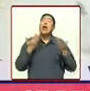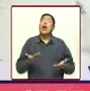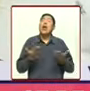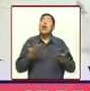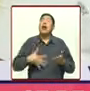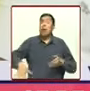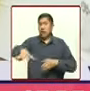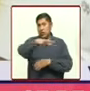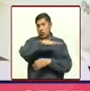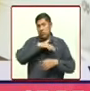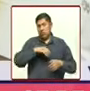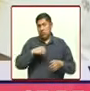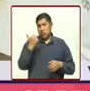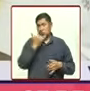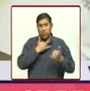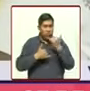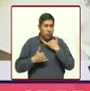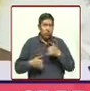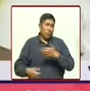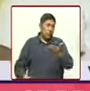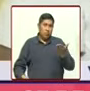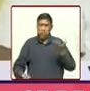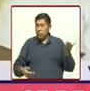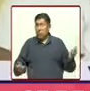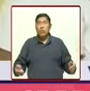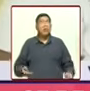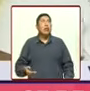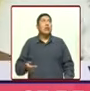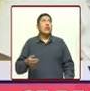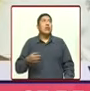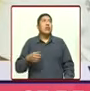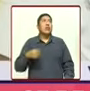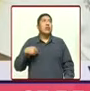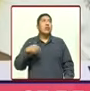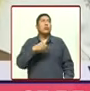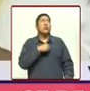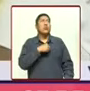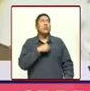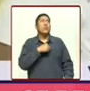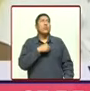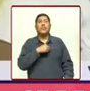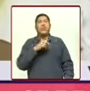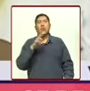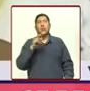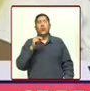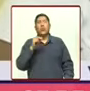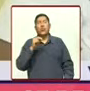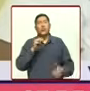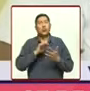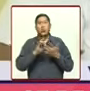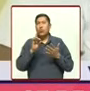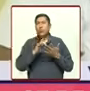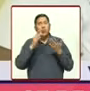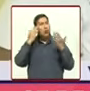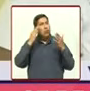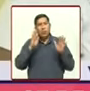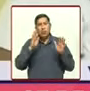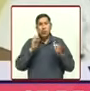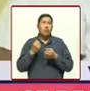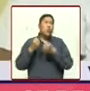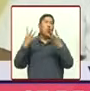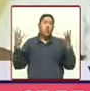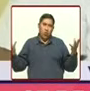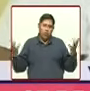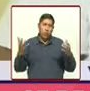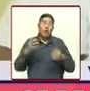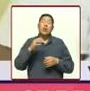están en otros municipios que son vecinos de Carmen Rivero Torres? Es incalculable ya ahorita a estas alturas, ¿no? Porque San Matías